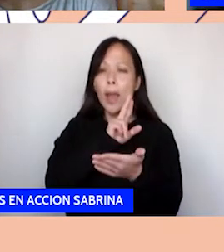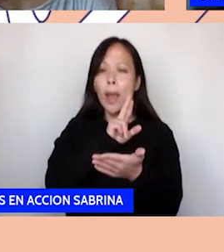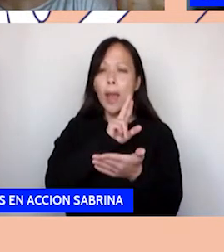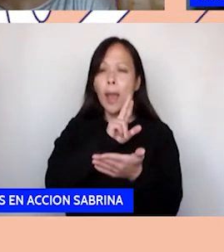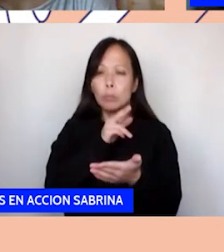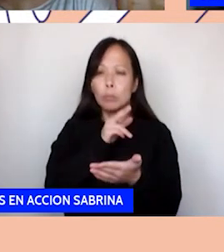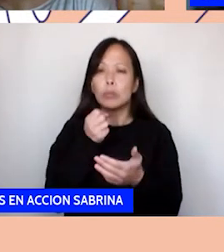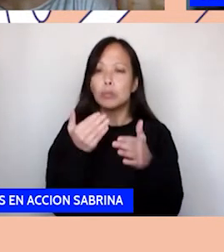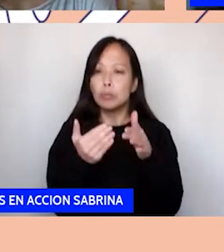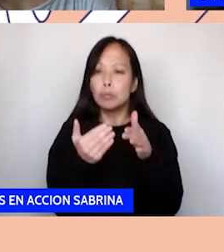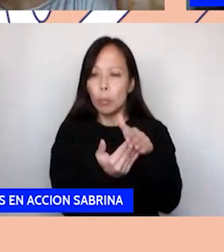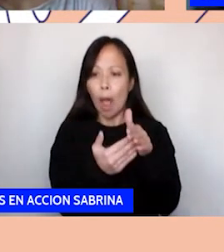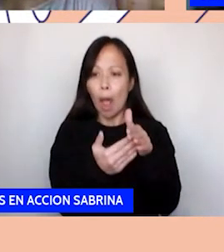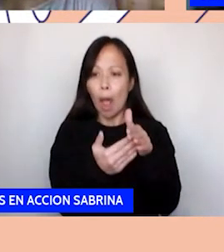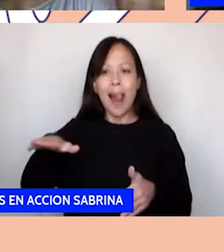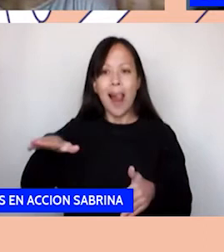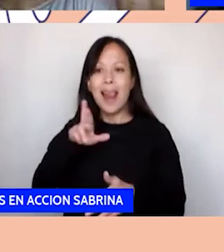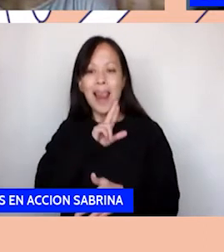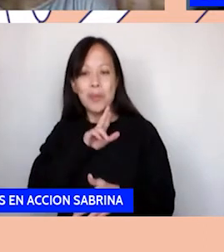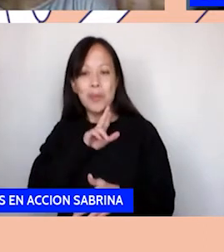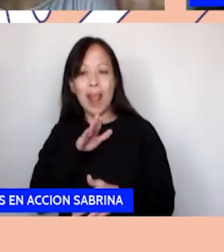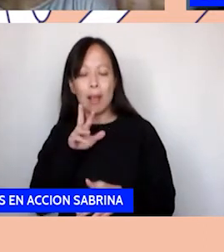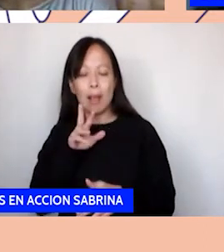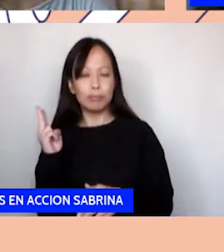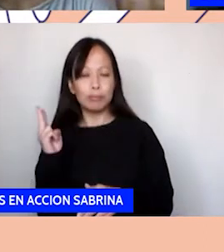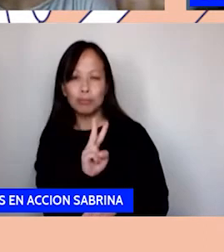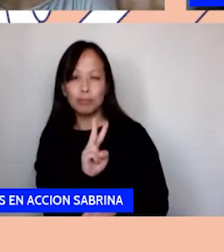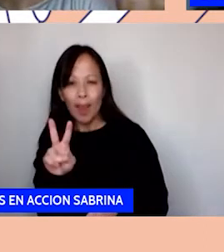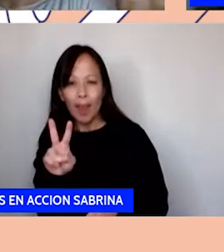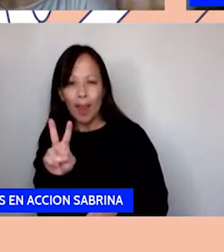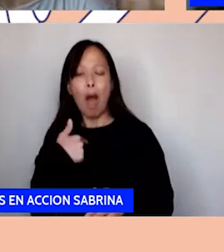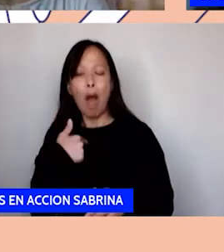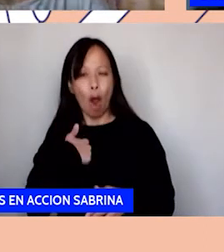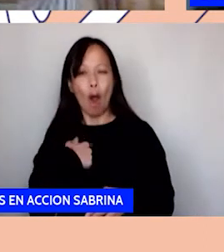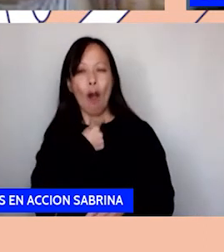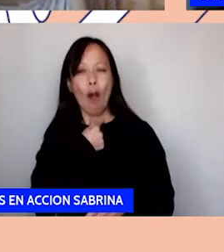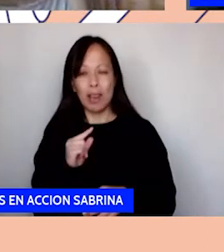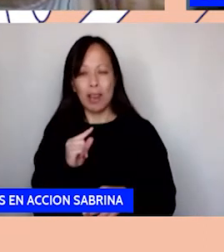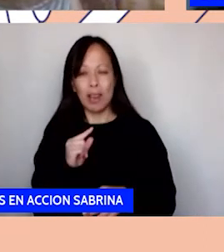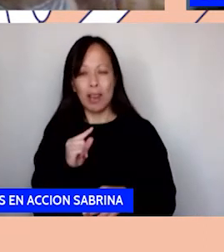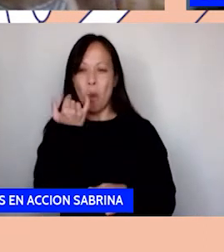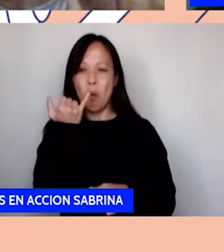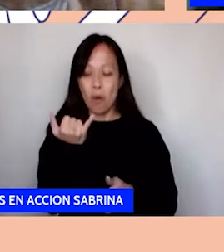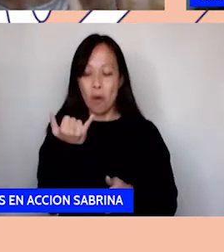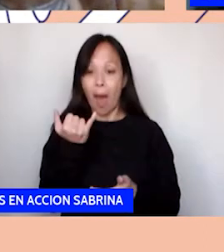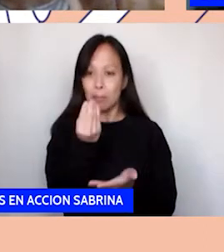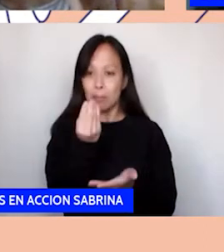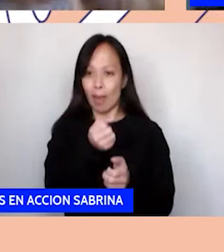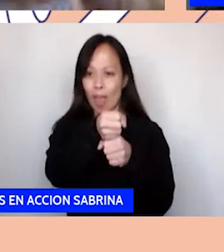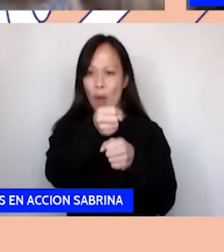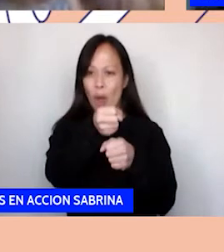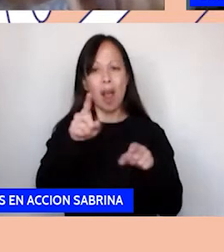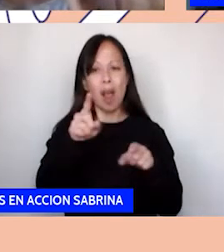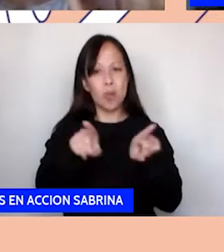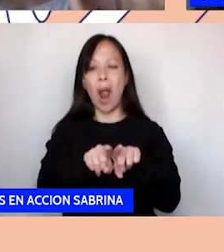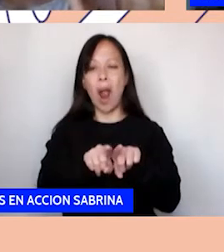porque necesitamos esa mirada y esa otra perspectiva, me parece. Entonces, estamos